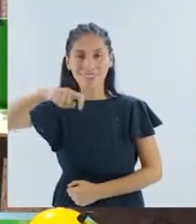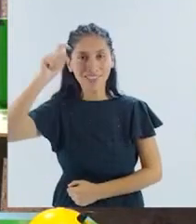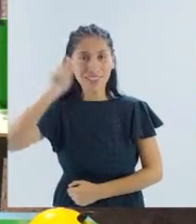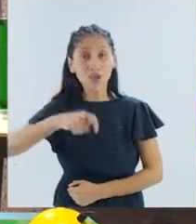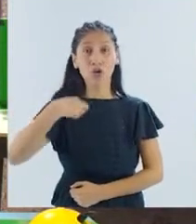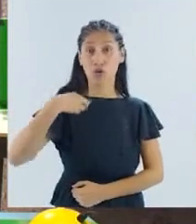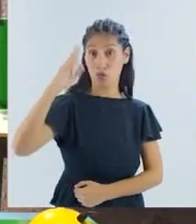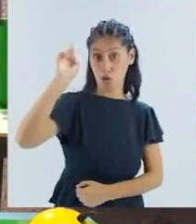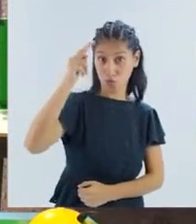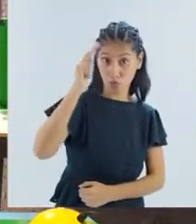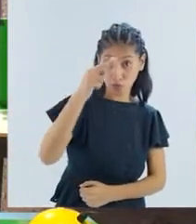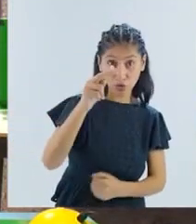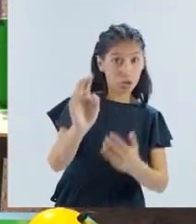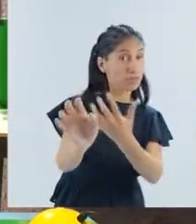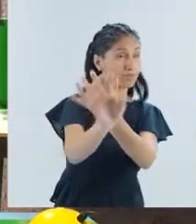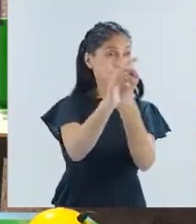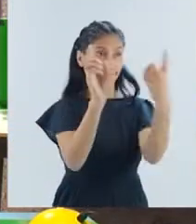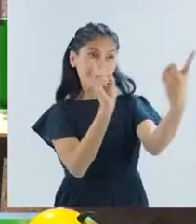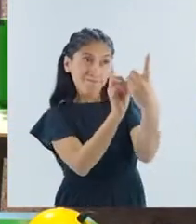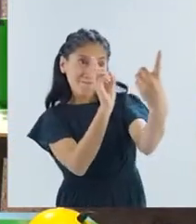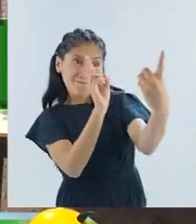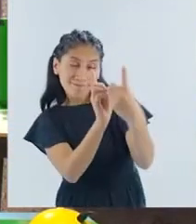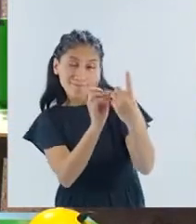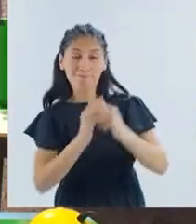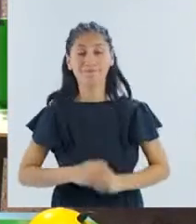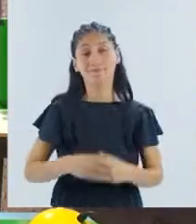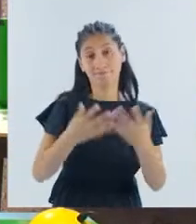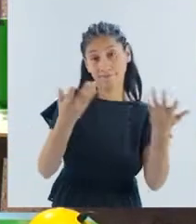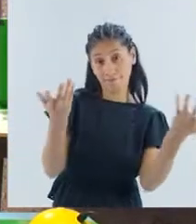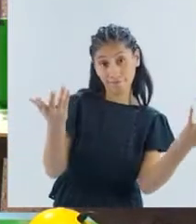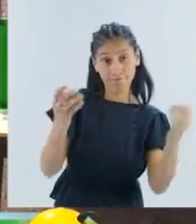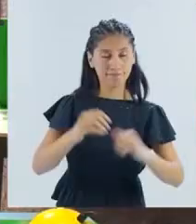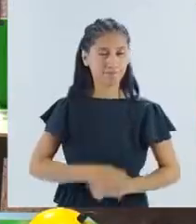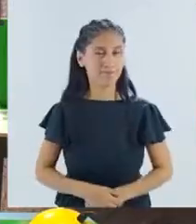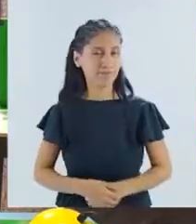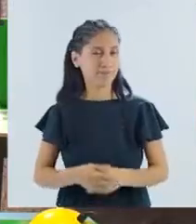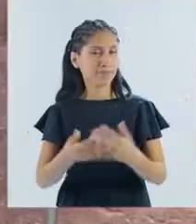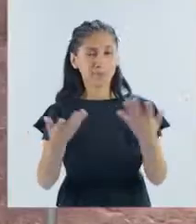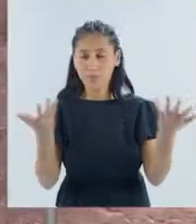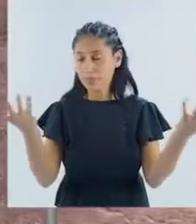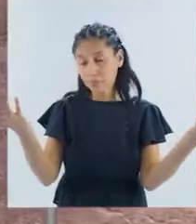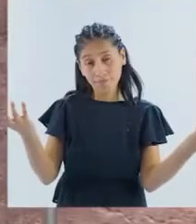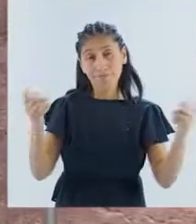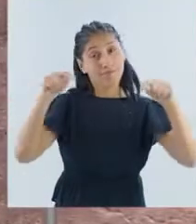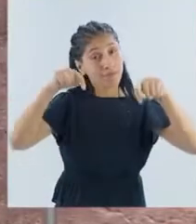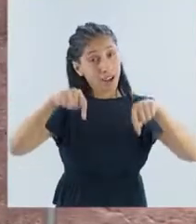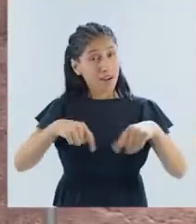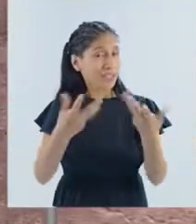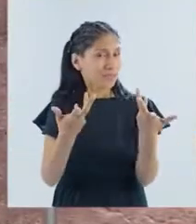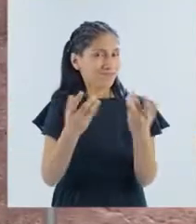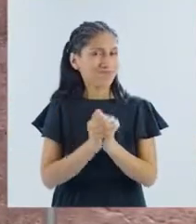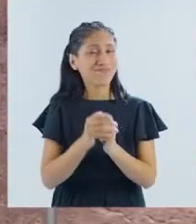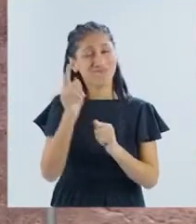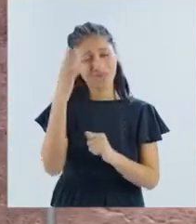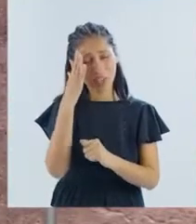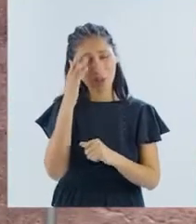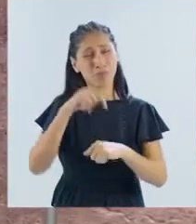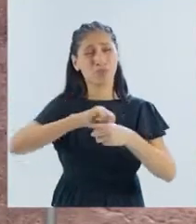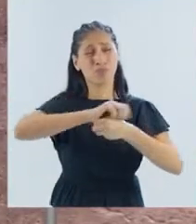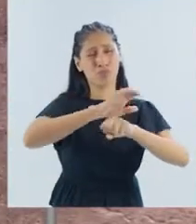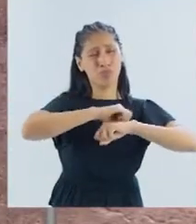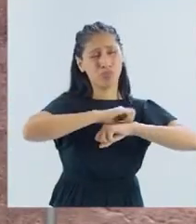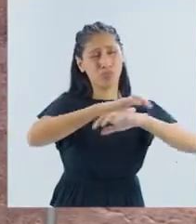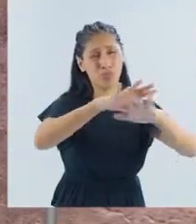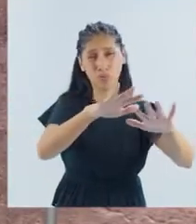maestros. Así que espero que no se encuentre dentro de las carreras aprobadas que mencionas. Bueno, Cori, estamos en